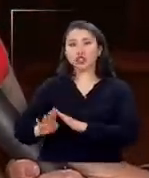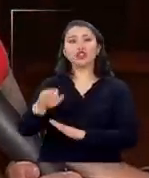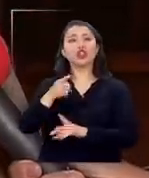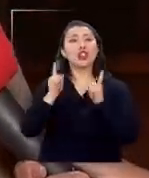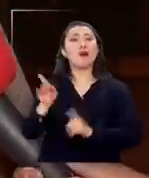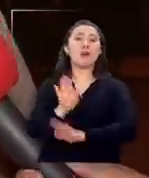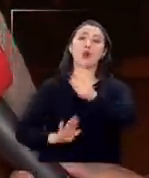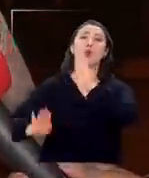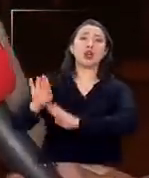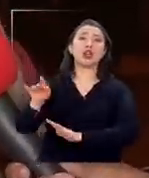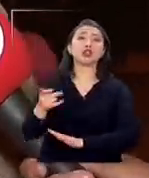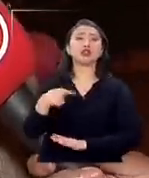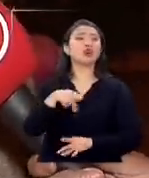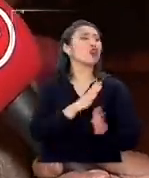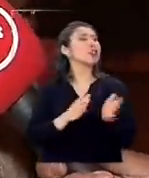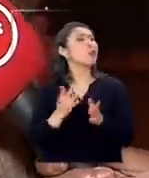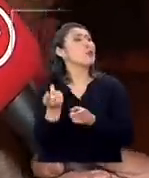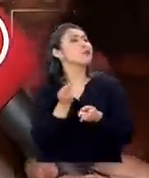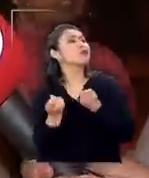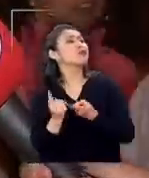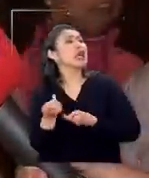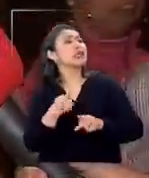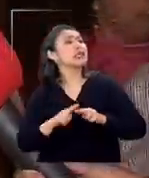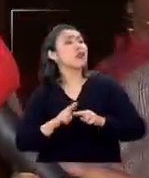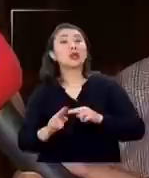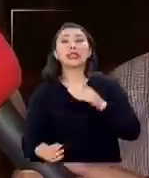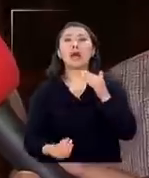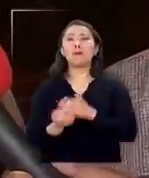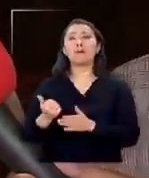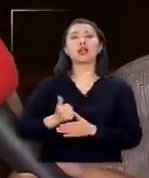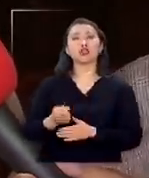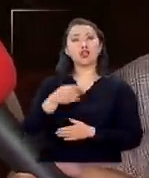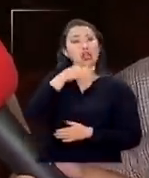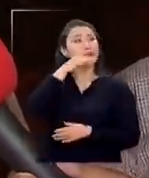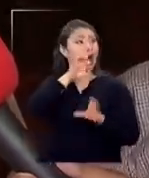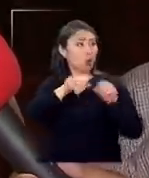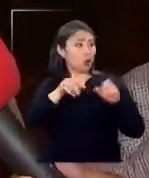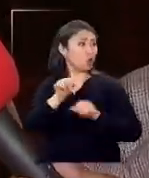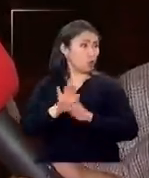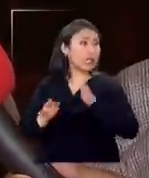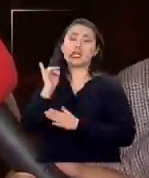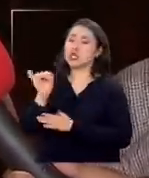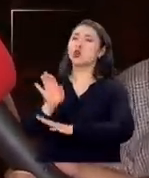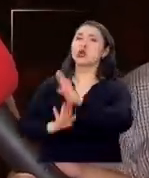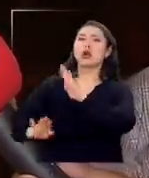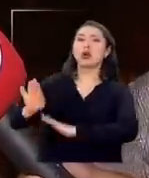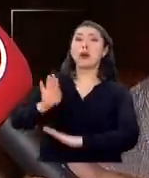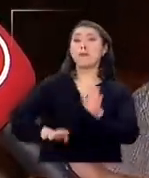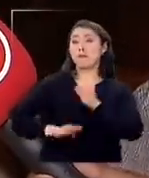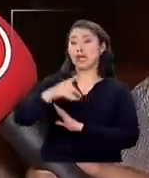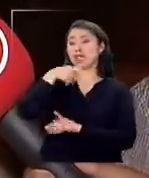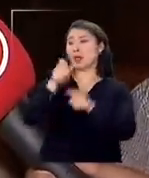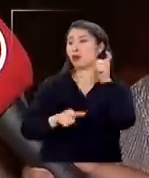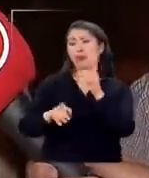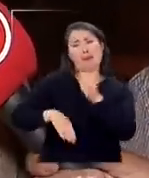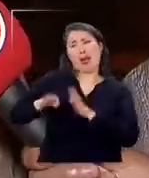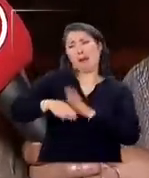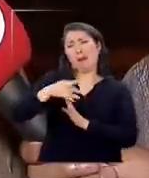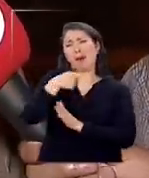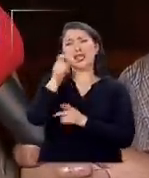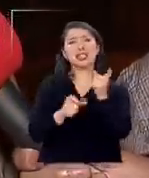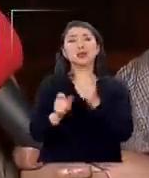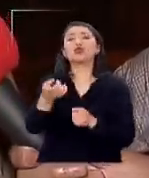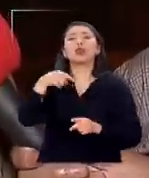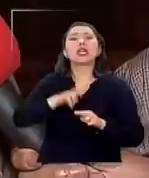cuidarla. Entonces nosotros lo organizamos hoy día temprano y dijimos, hay que cuidar esto. Hay más de 100 personas más, mucho más, y